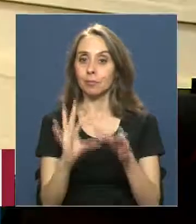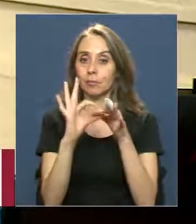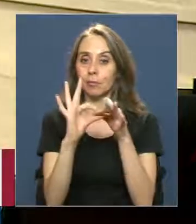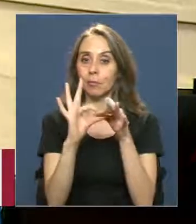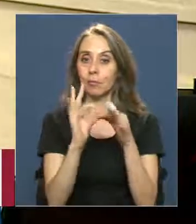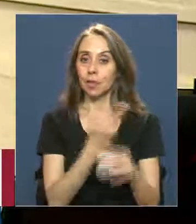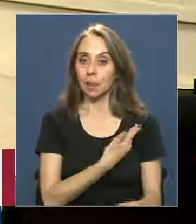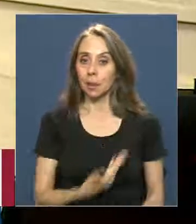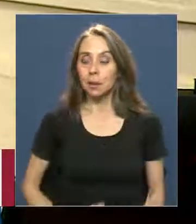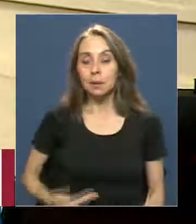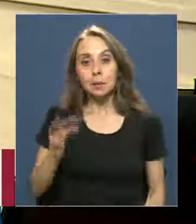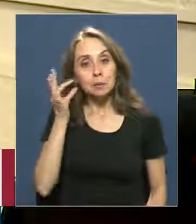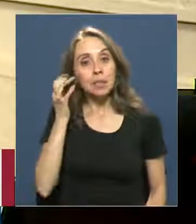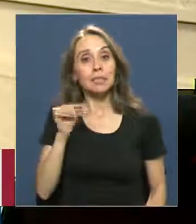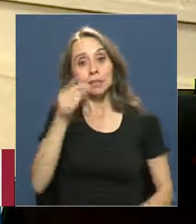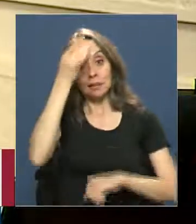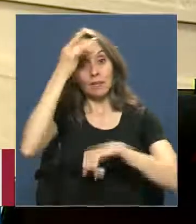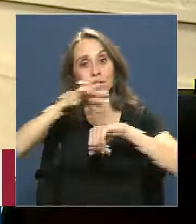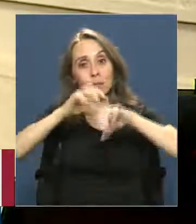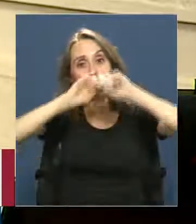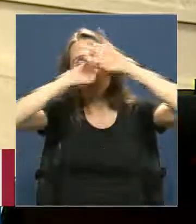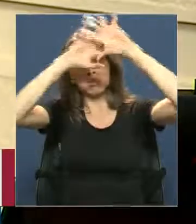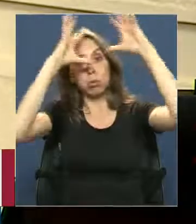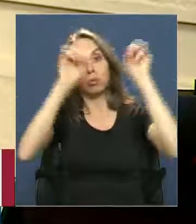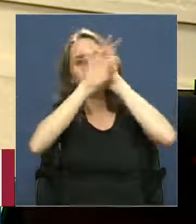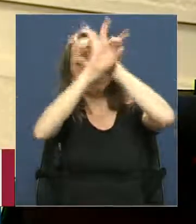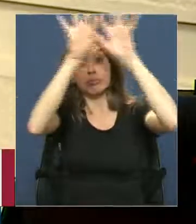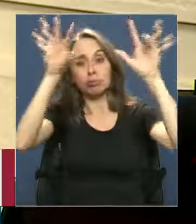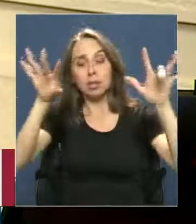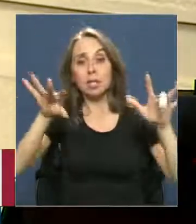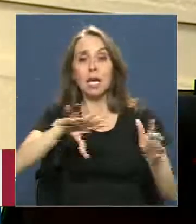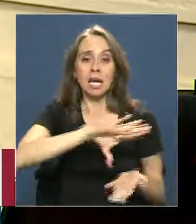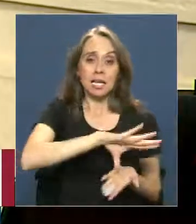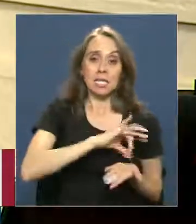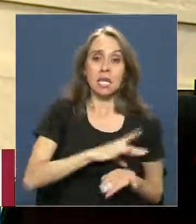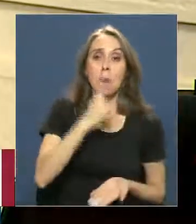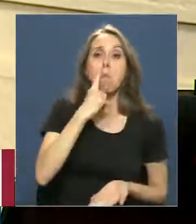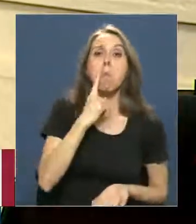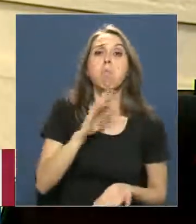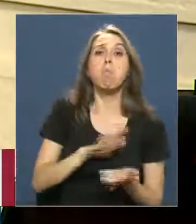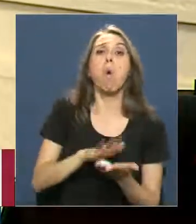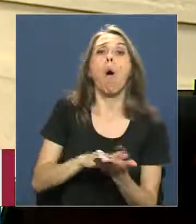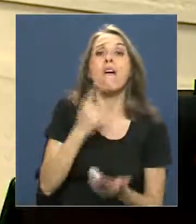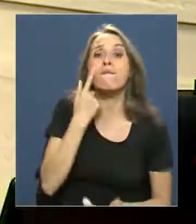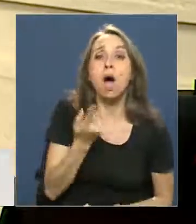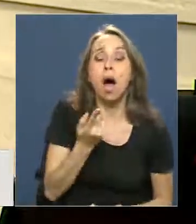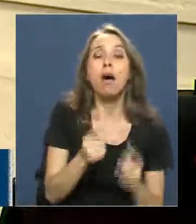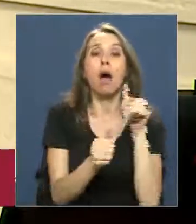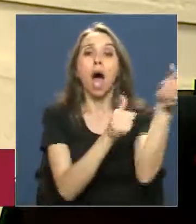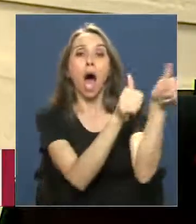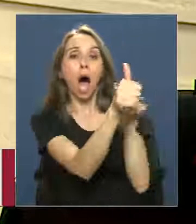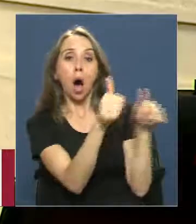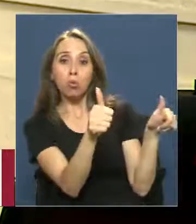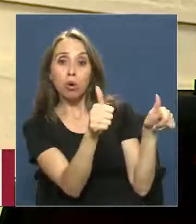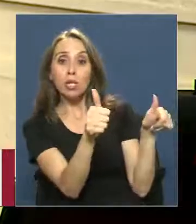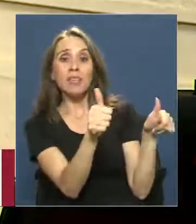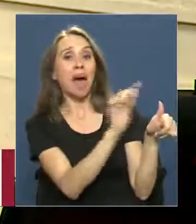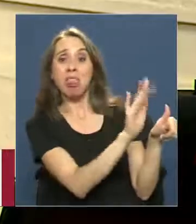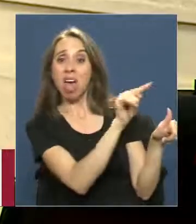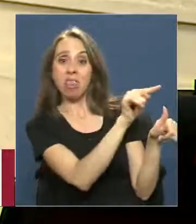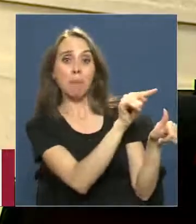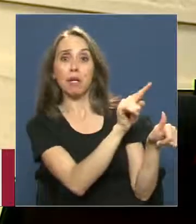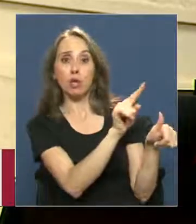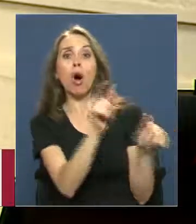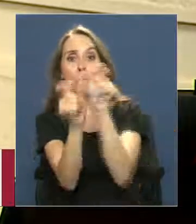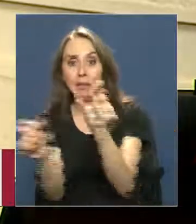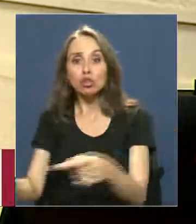Gracias, presidenta. Bueno, esta pandemia nos está colocando a prueba como país, como patria, no solo a las autoridades, sino también a la sociedad, pero fundamentalmente